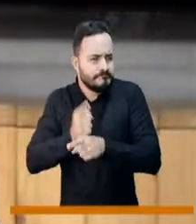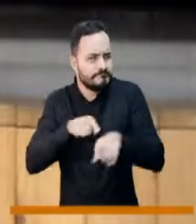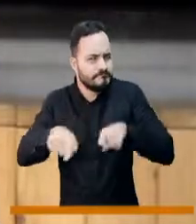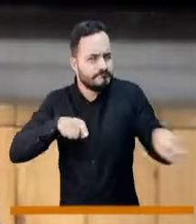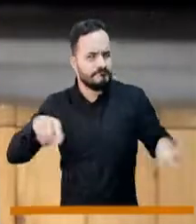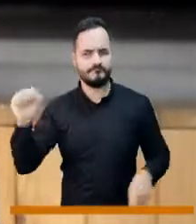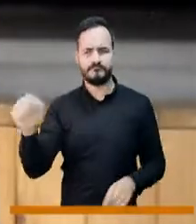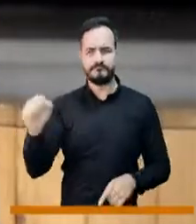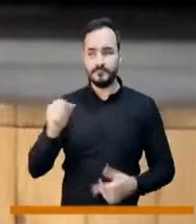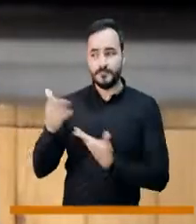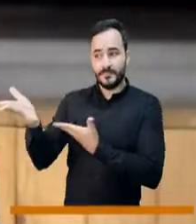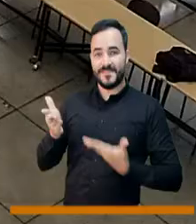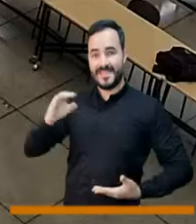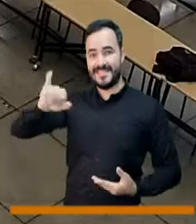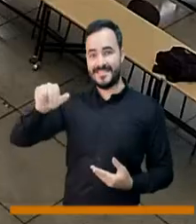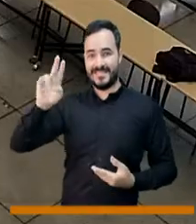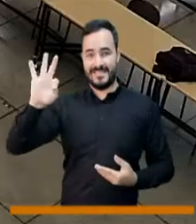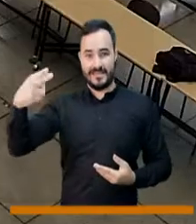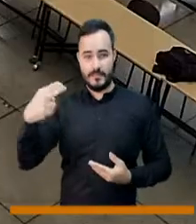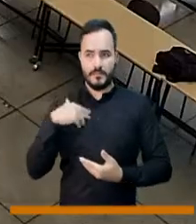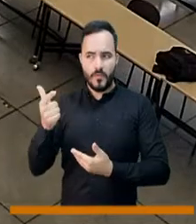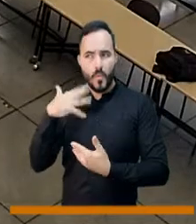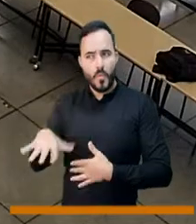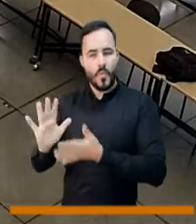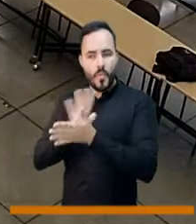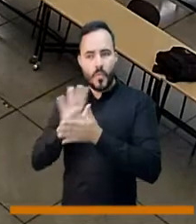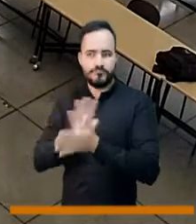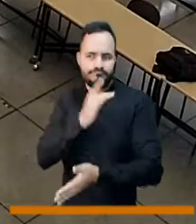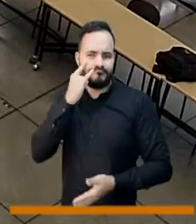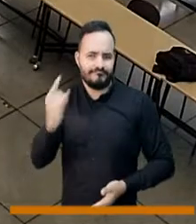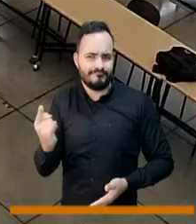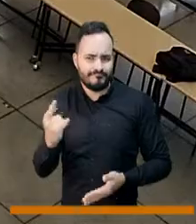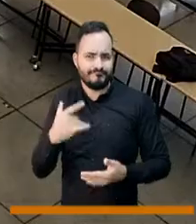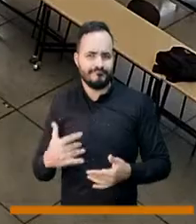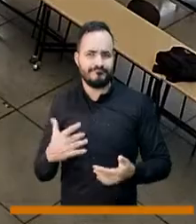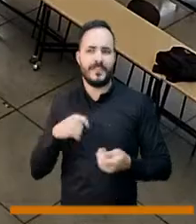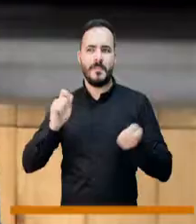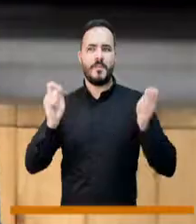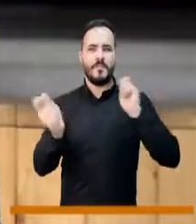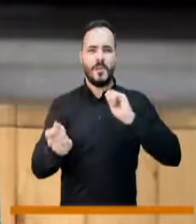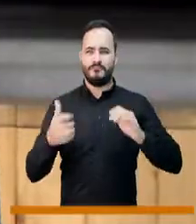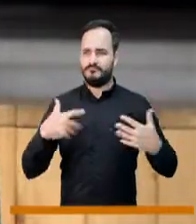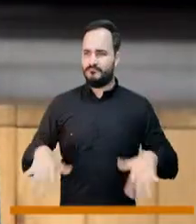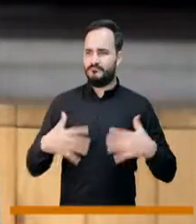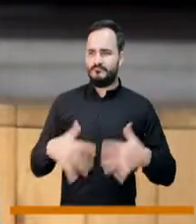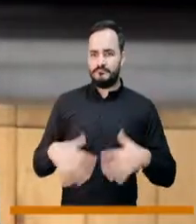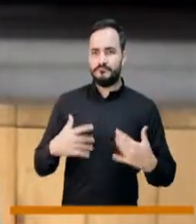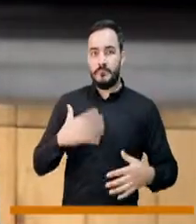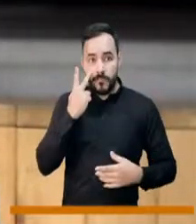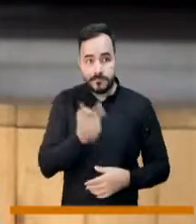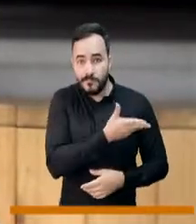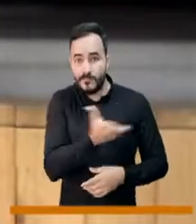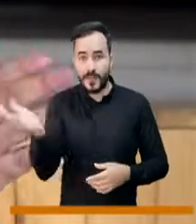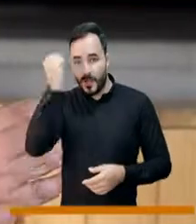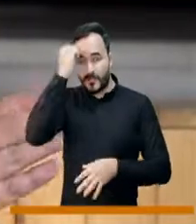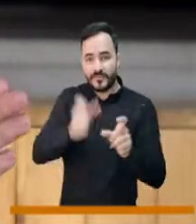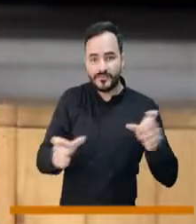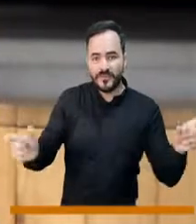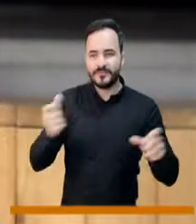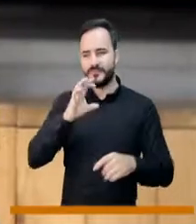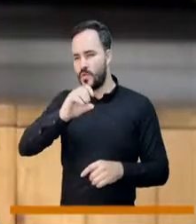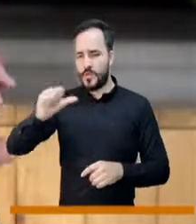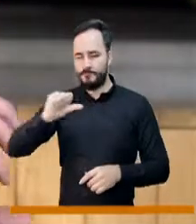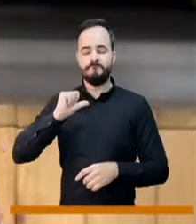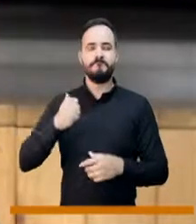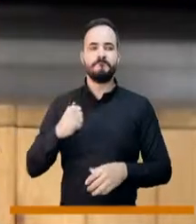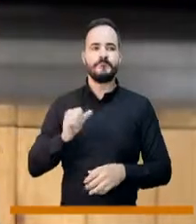pasando, y Janet nos menciona algo que me parece muy interesante en cuanto a las transformaciones, y es que evidentemente los maestros y las maestras, luego de esta